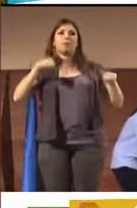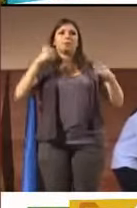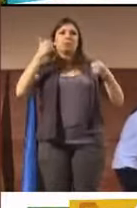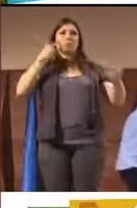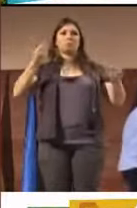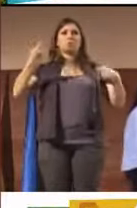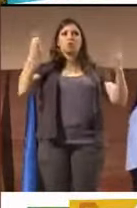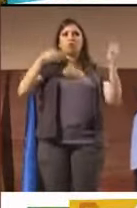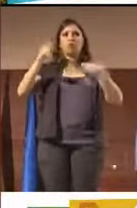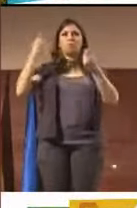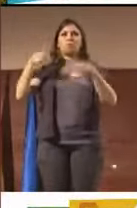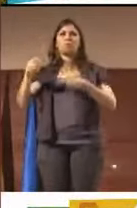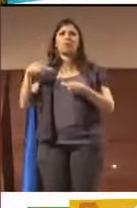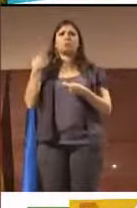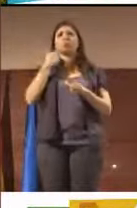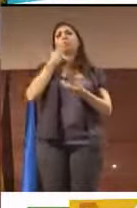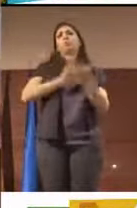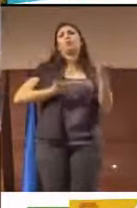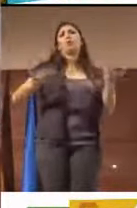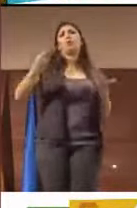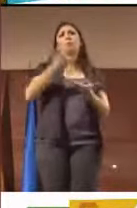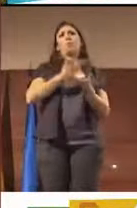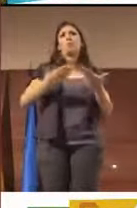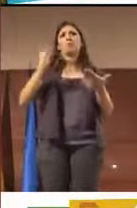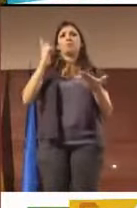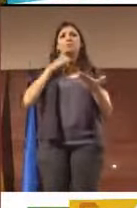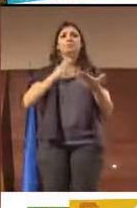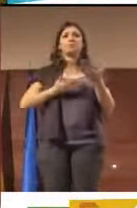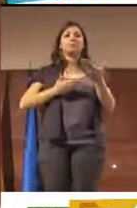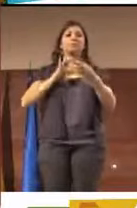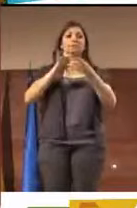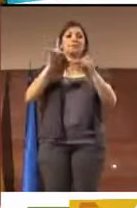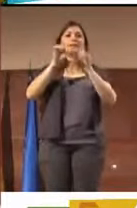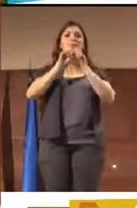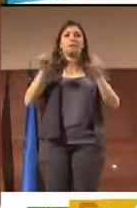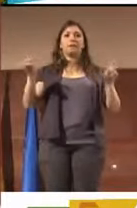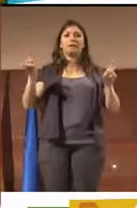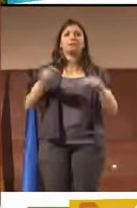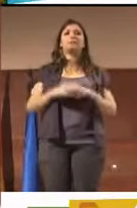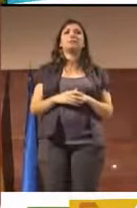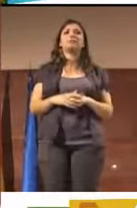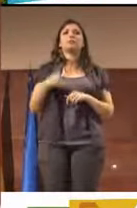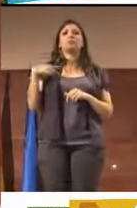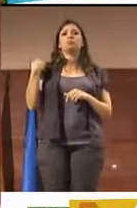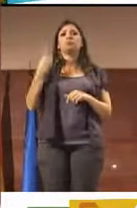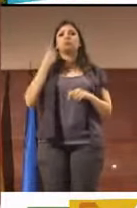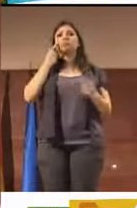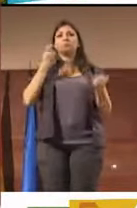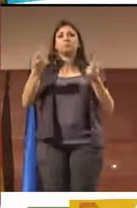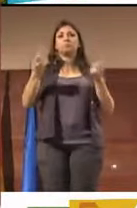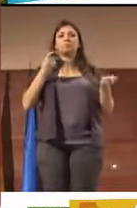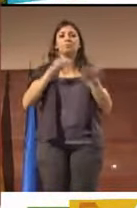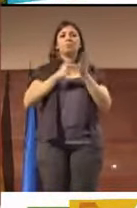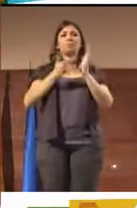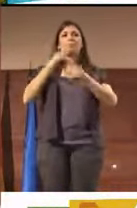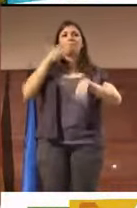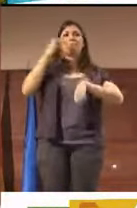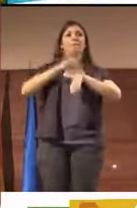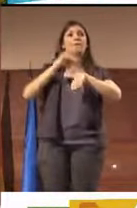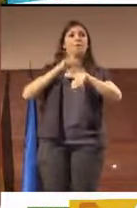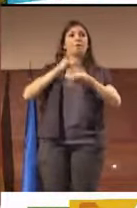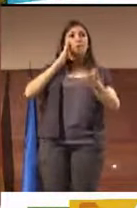comercial. Nuestros colaboradores en el mundo de la empresa, en esta empresa, son colaboradores técnicos. Tenemos un